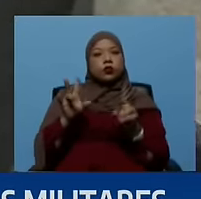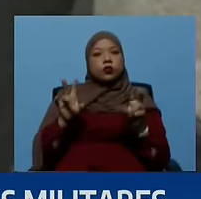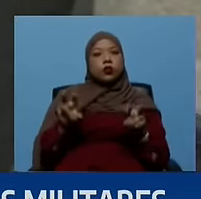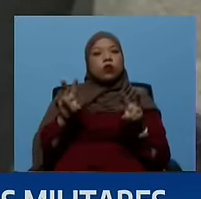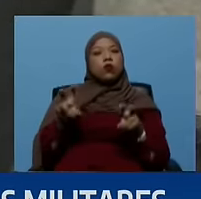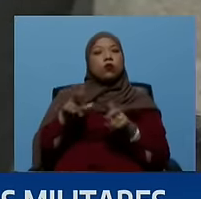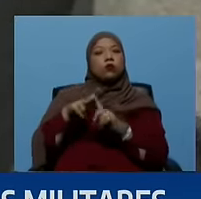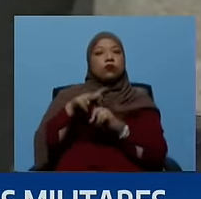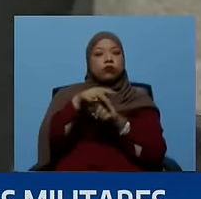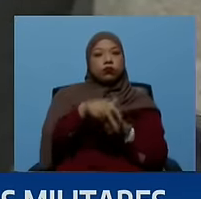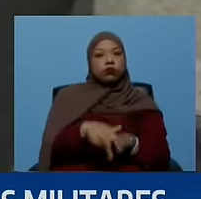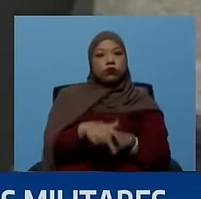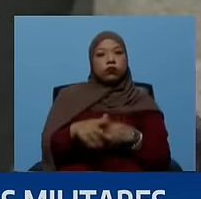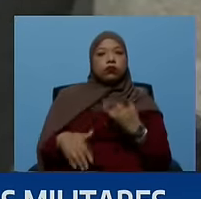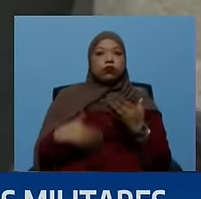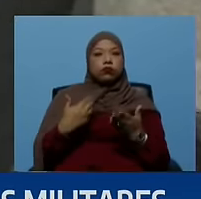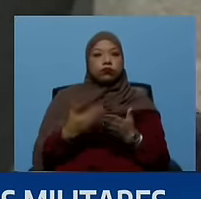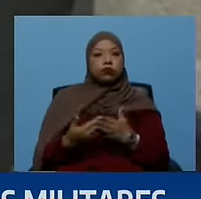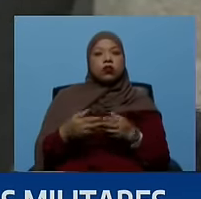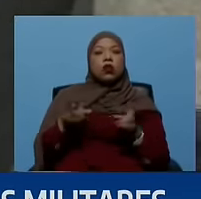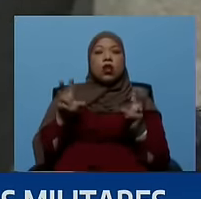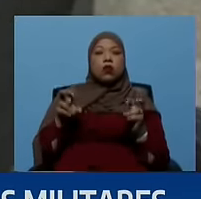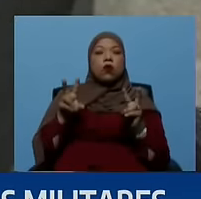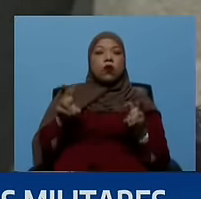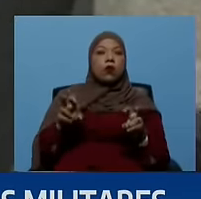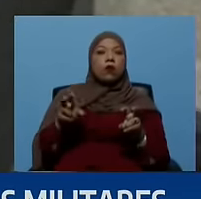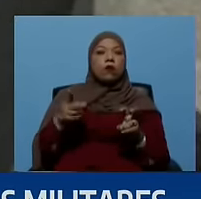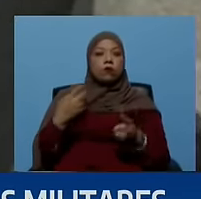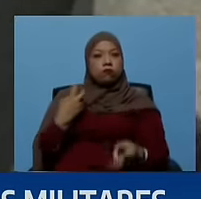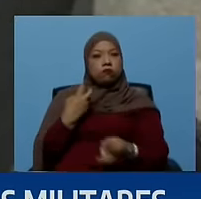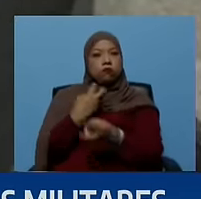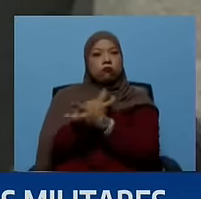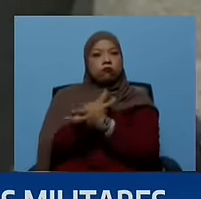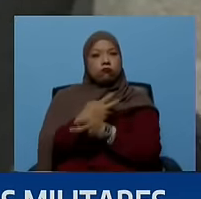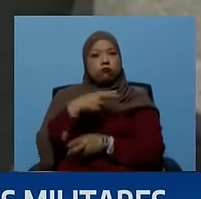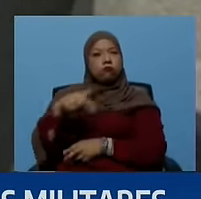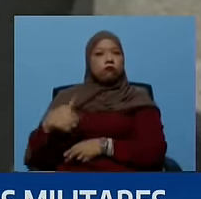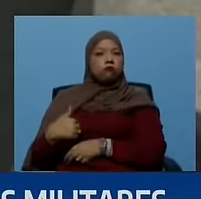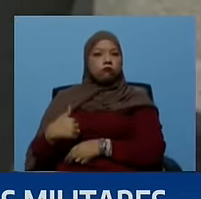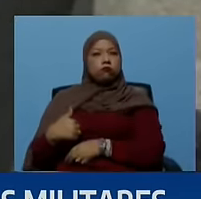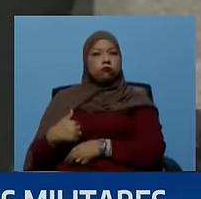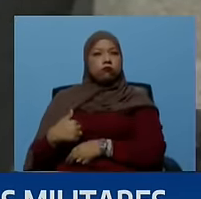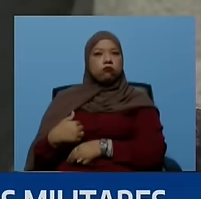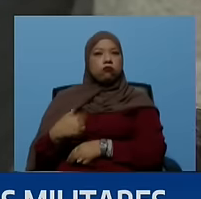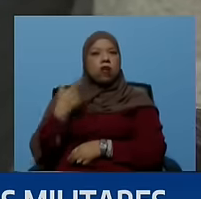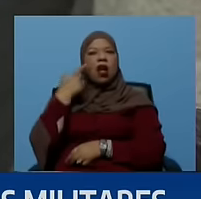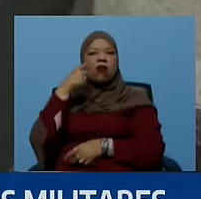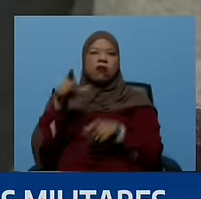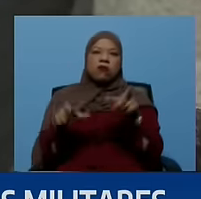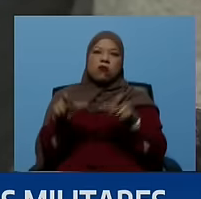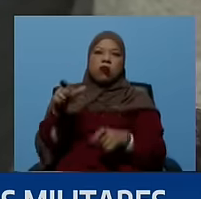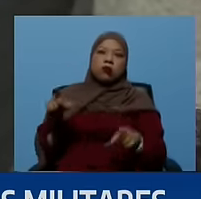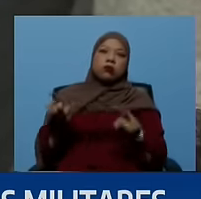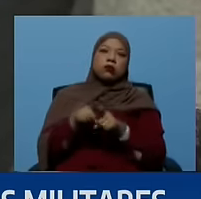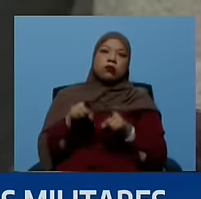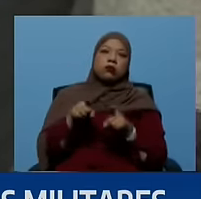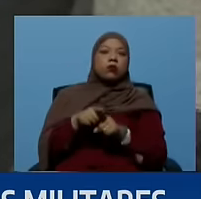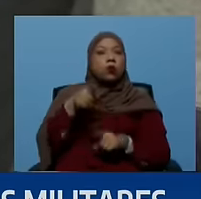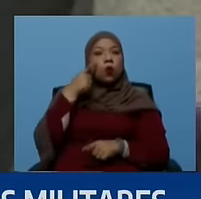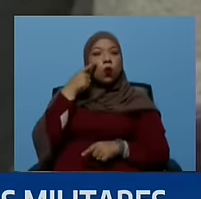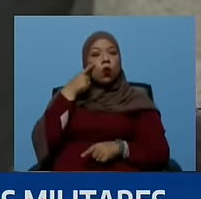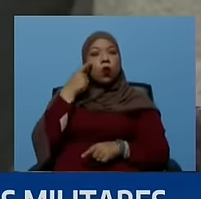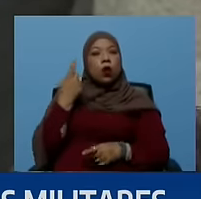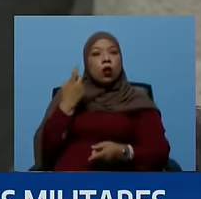colonialismo las pretensiones del de la nueva esclavitud Nosotros hemos rasgado el velo hemos visto la